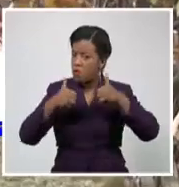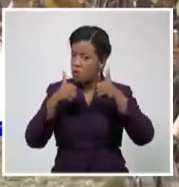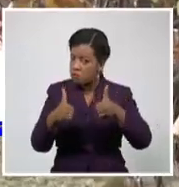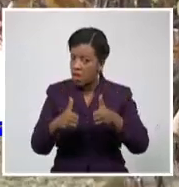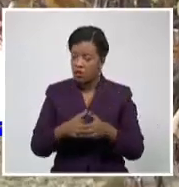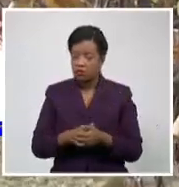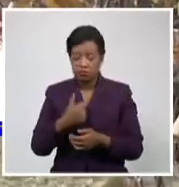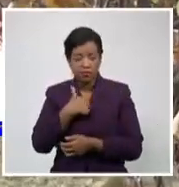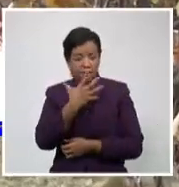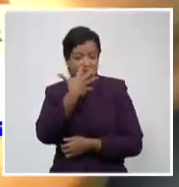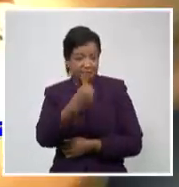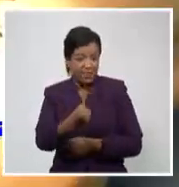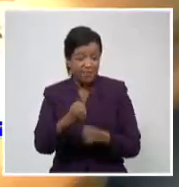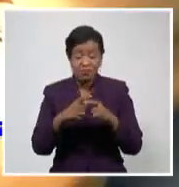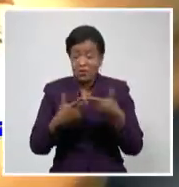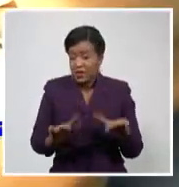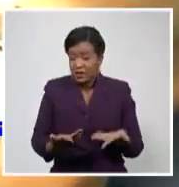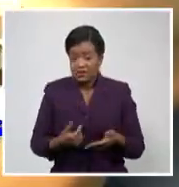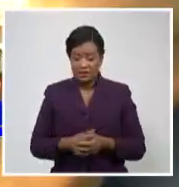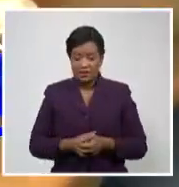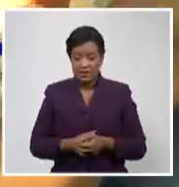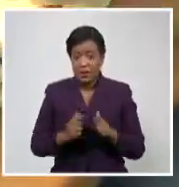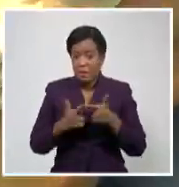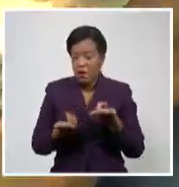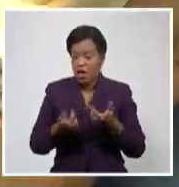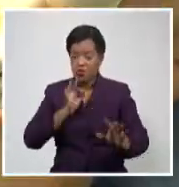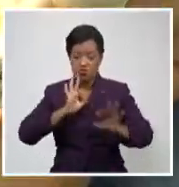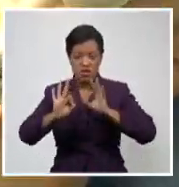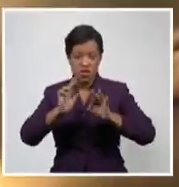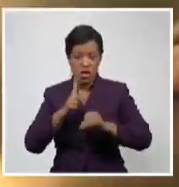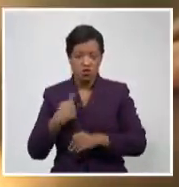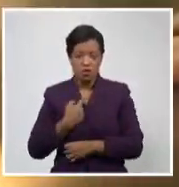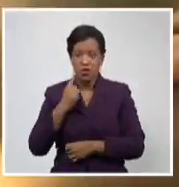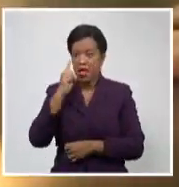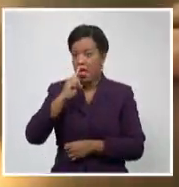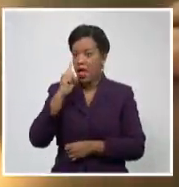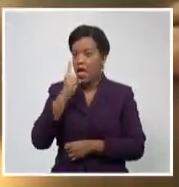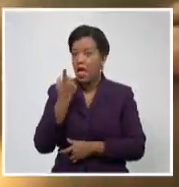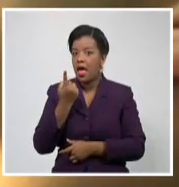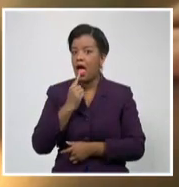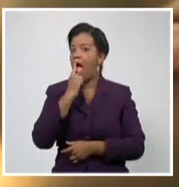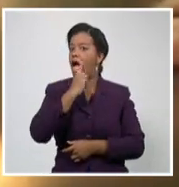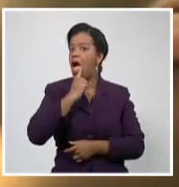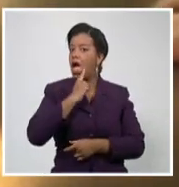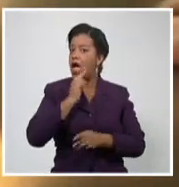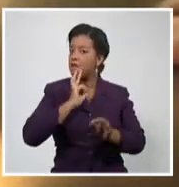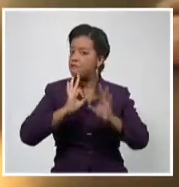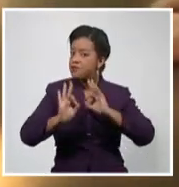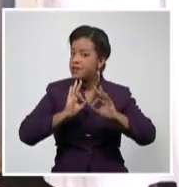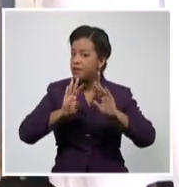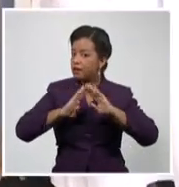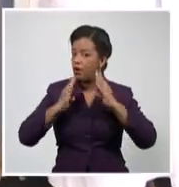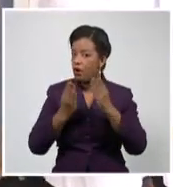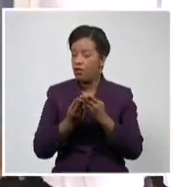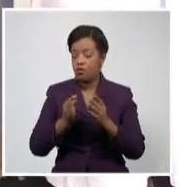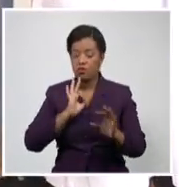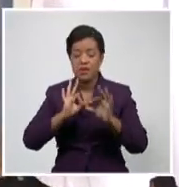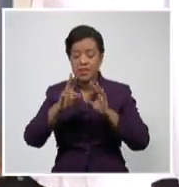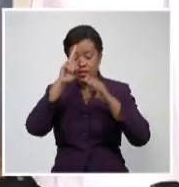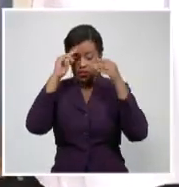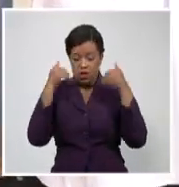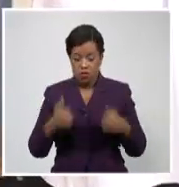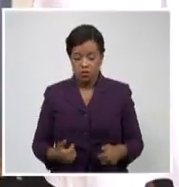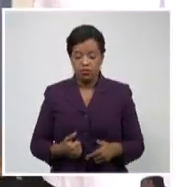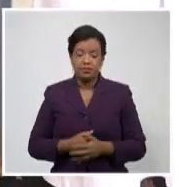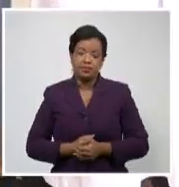me gustó porque nos están cuidando nosotros y eso es bueno, están velando por nuestra salud. A medidas sanitarias